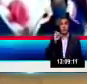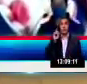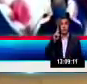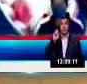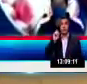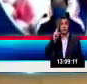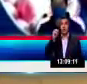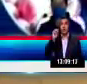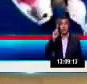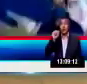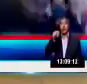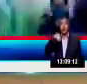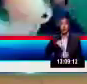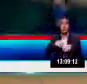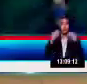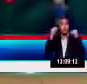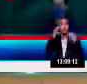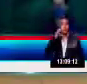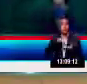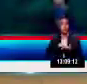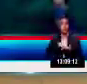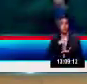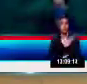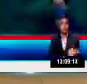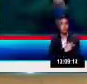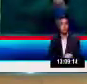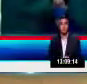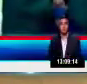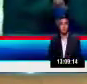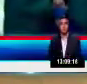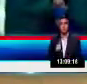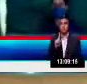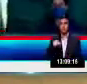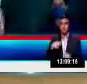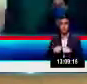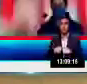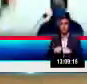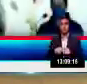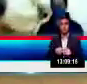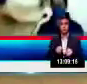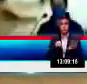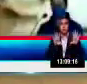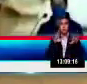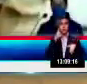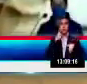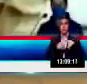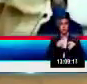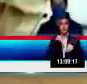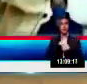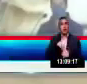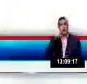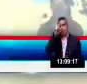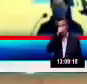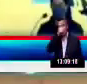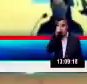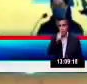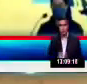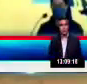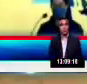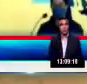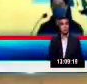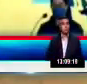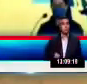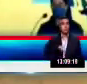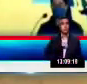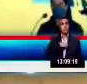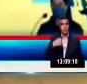Carbo en Riobamba, provincia de Chimborazo. El evento se instaló pasadas las 10:30 de este domingo.